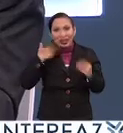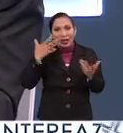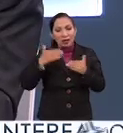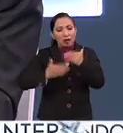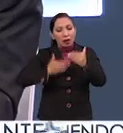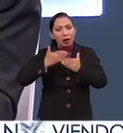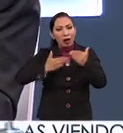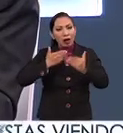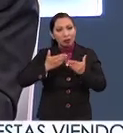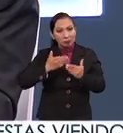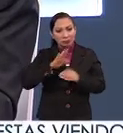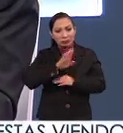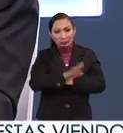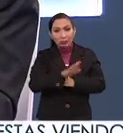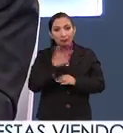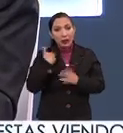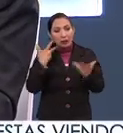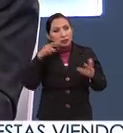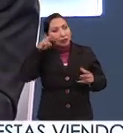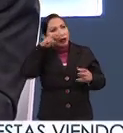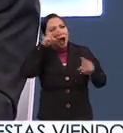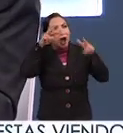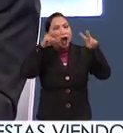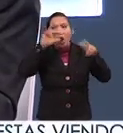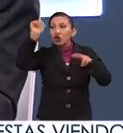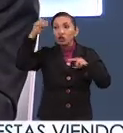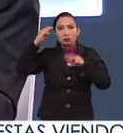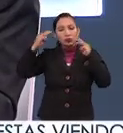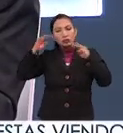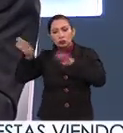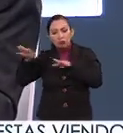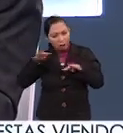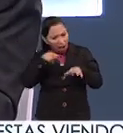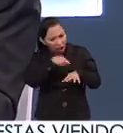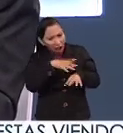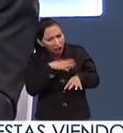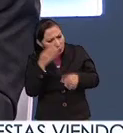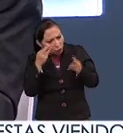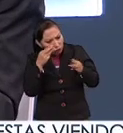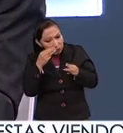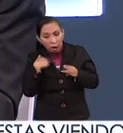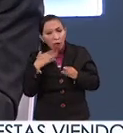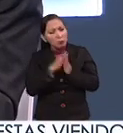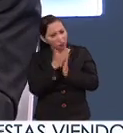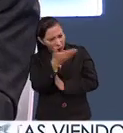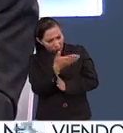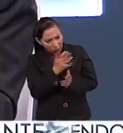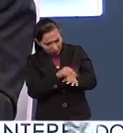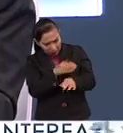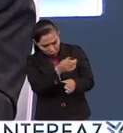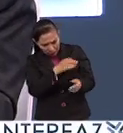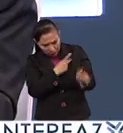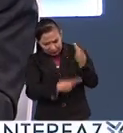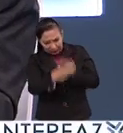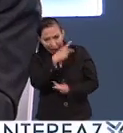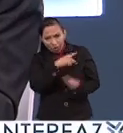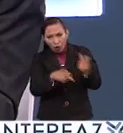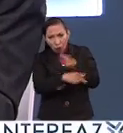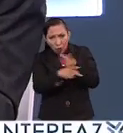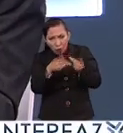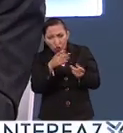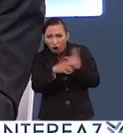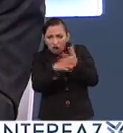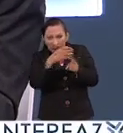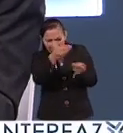ido avanzando en su catalogación. Lo ha hecho visible a otros museos, los cuales, por un lado, solicitan piezas de la colección.